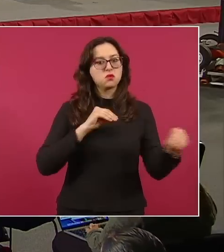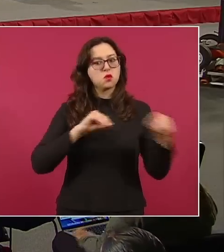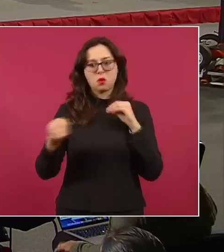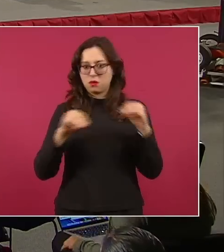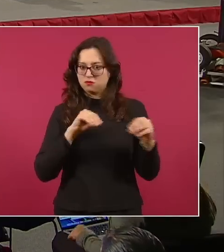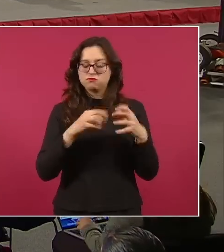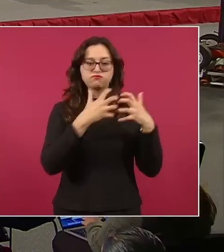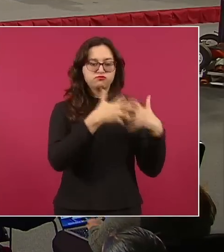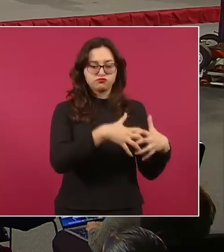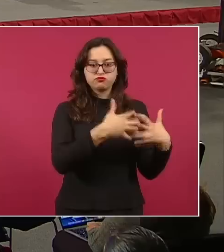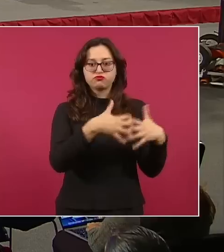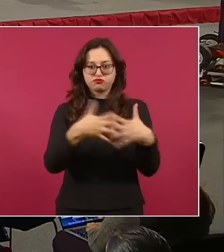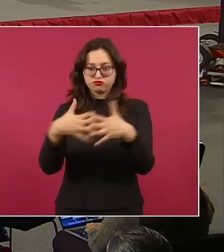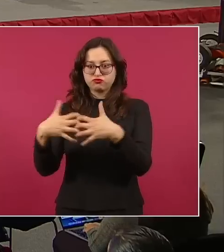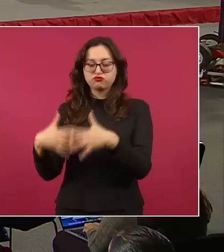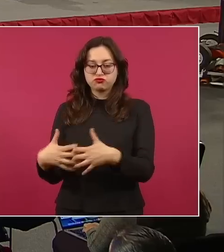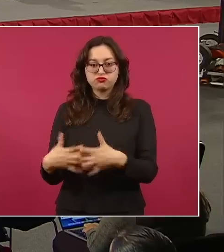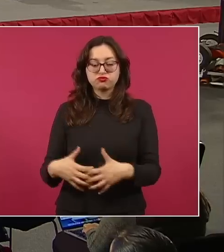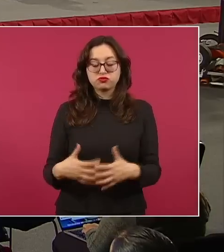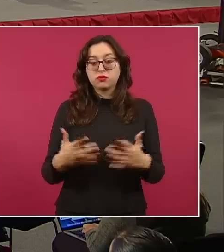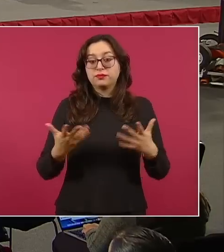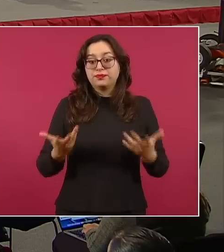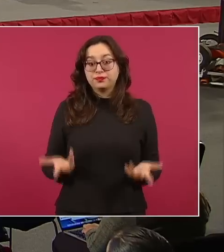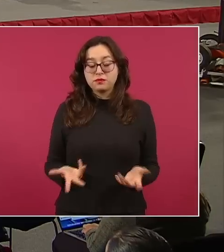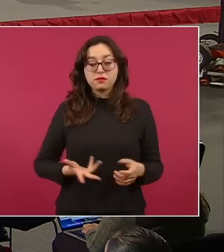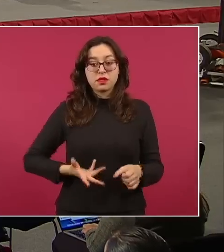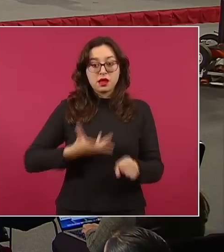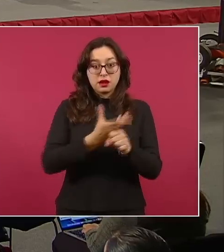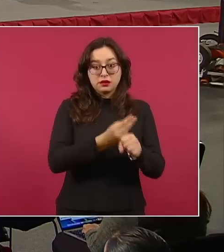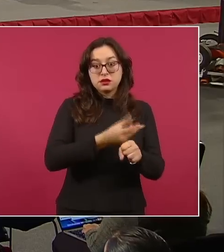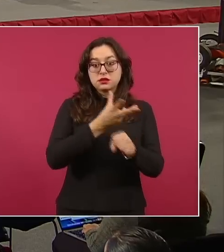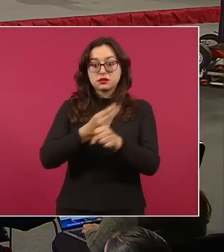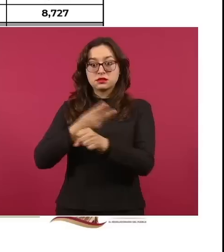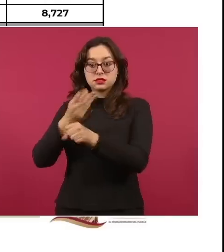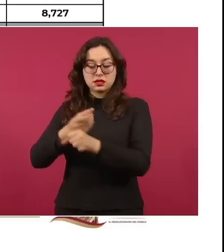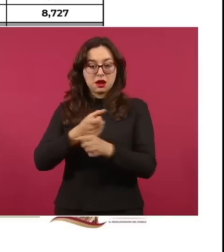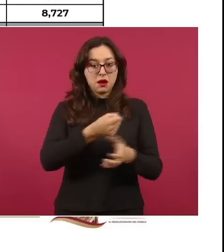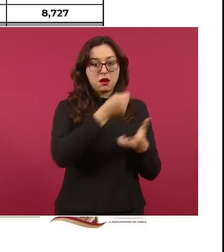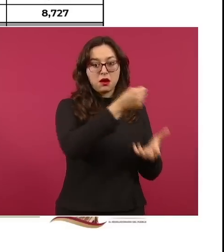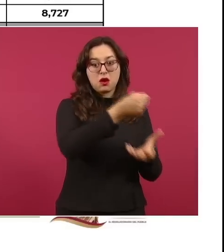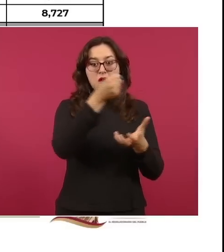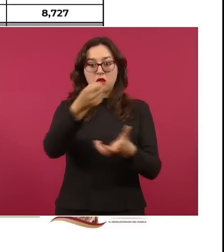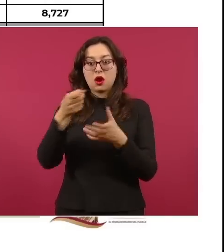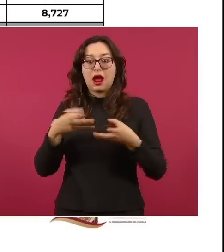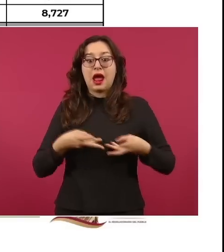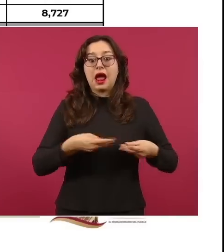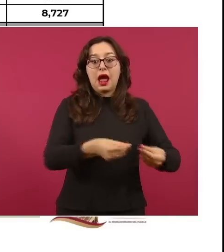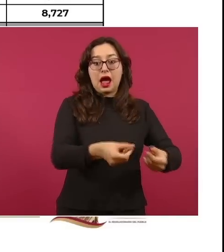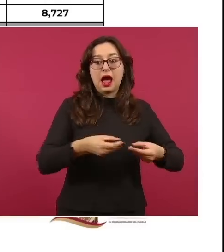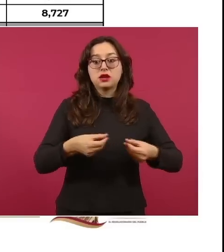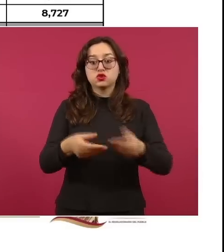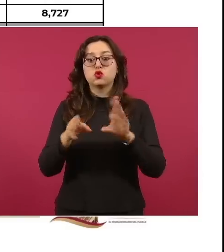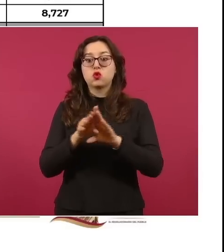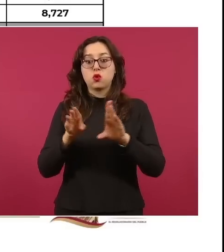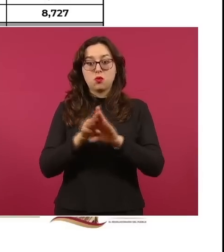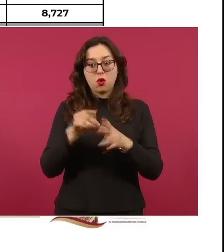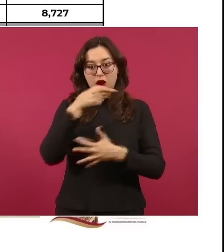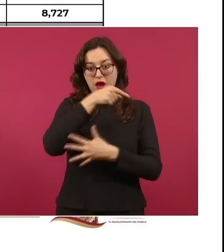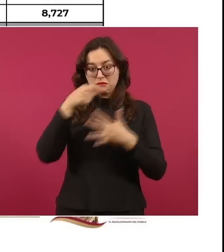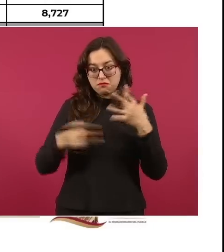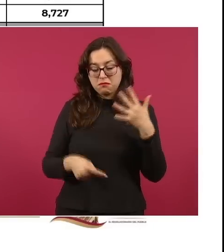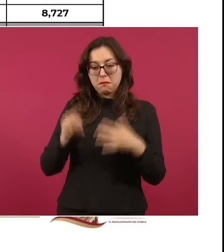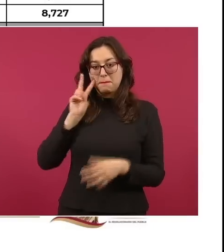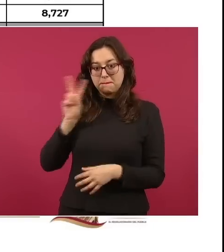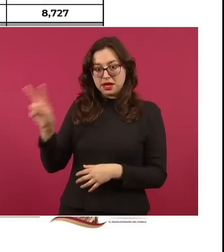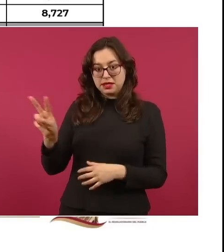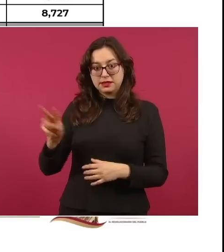Aquí se muestra en dónde se ha aplicado cada recurso en cada refinería año por